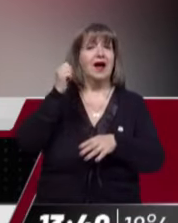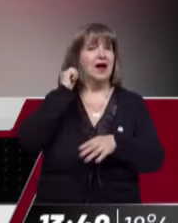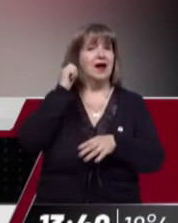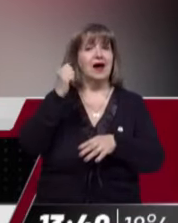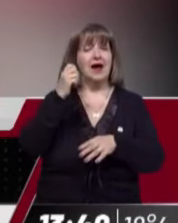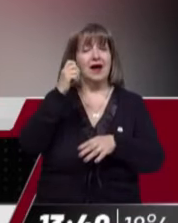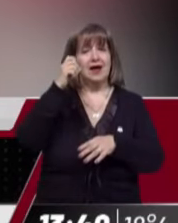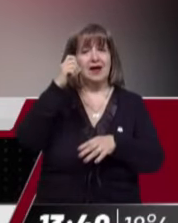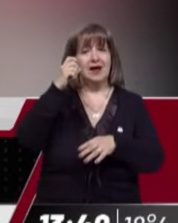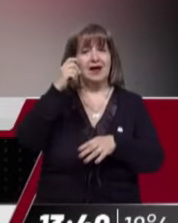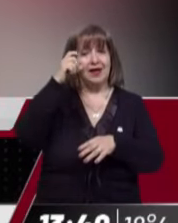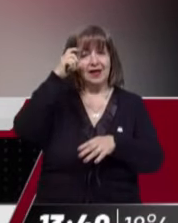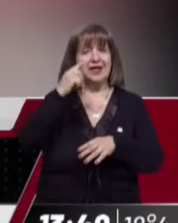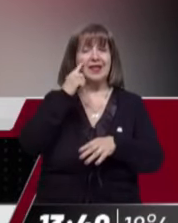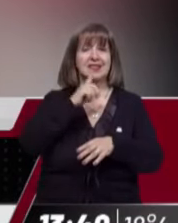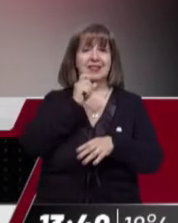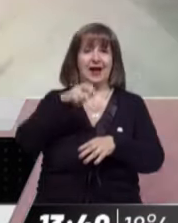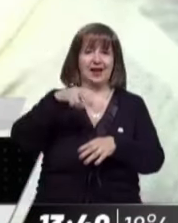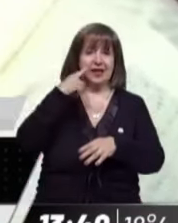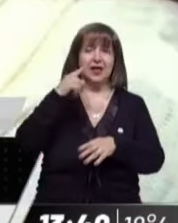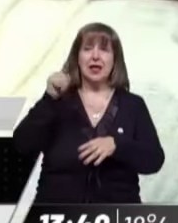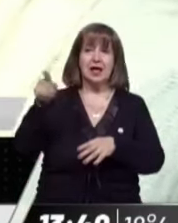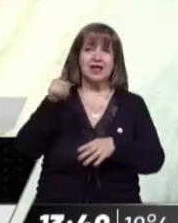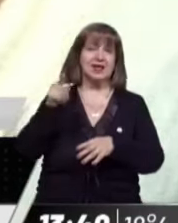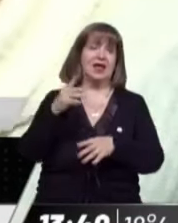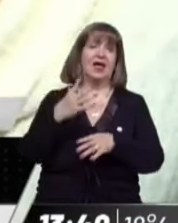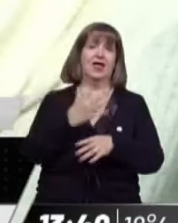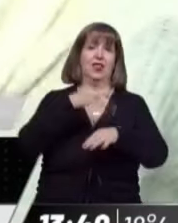este forma parte de la asociación